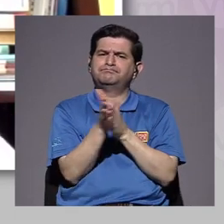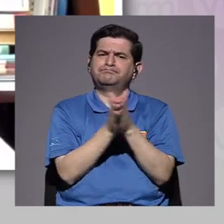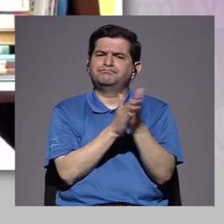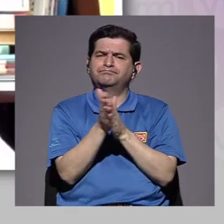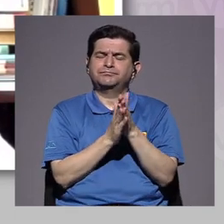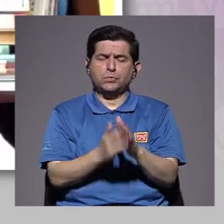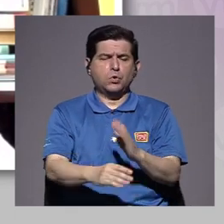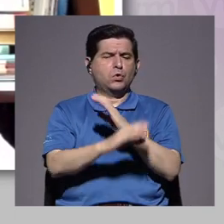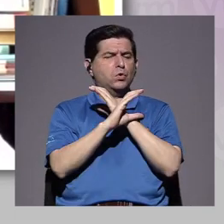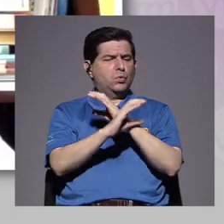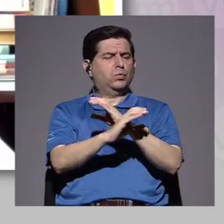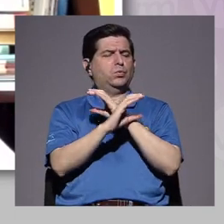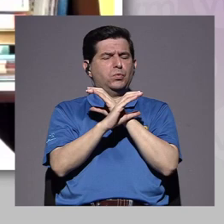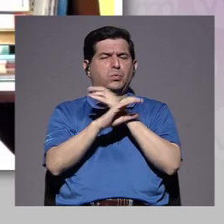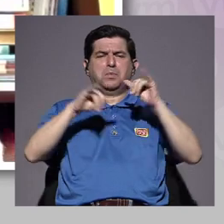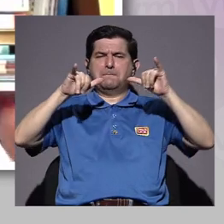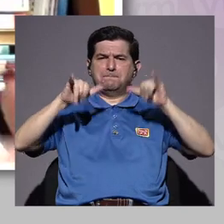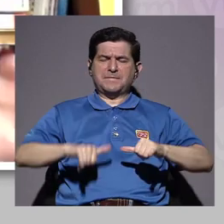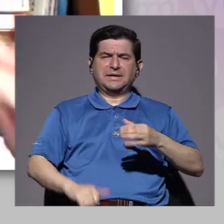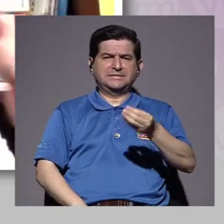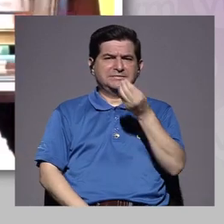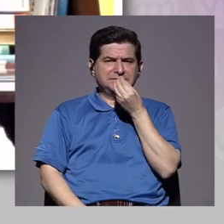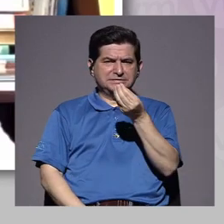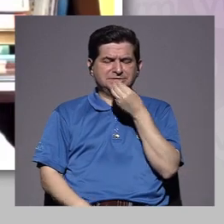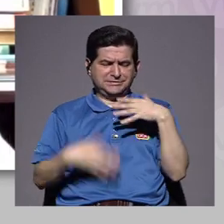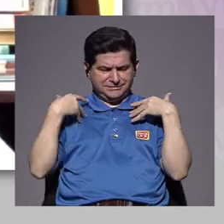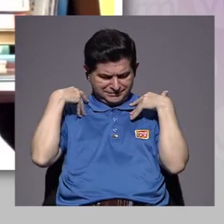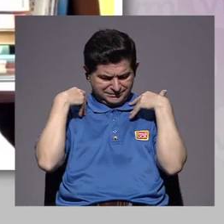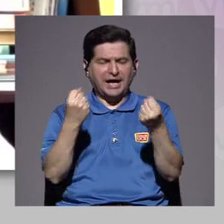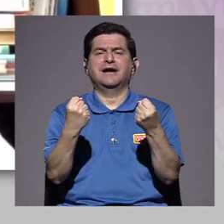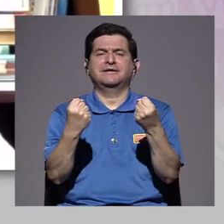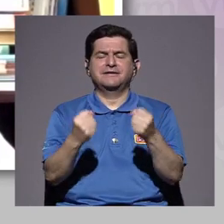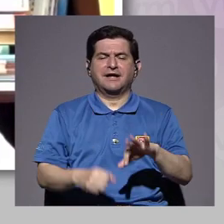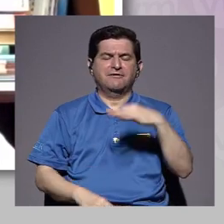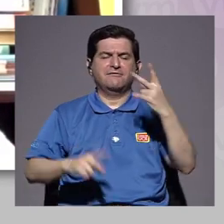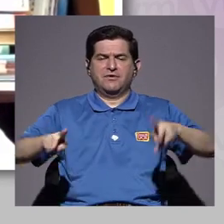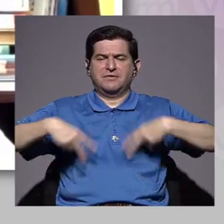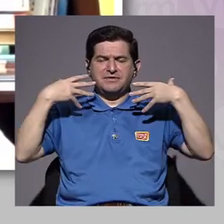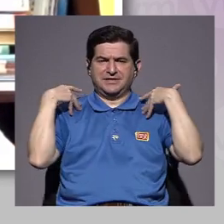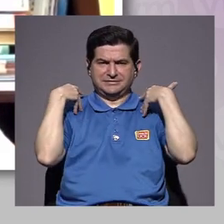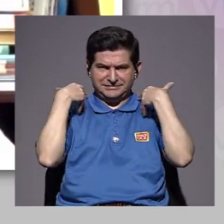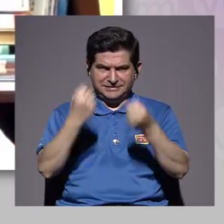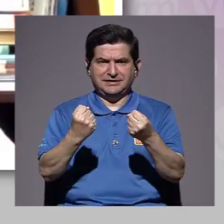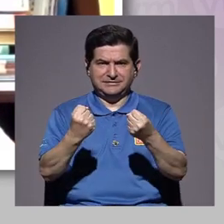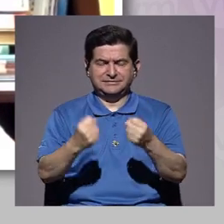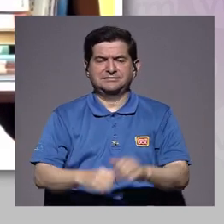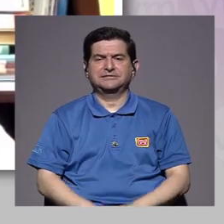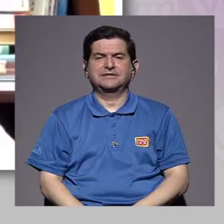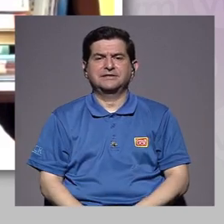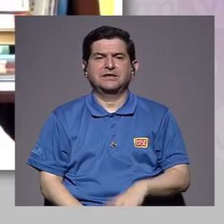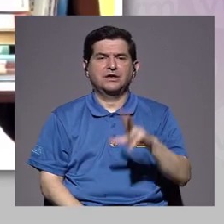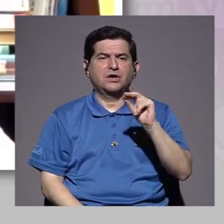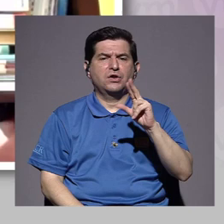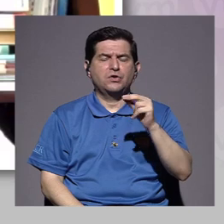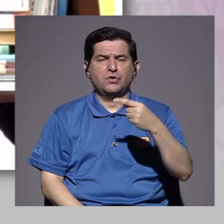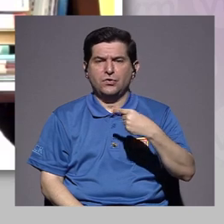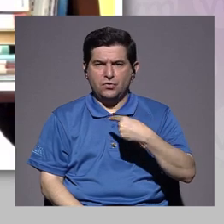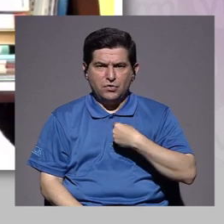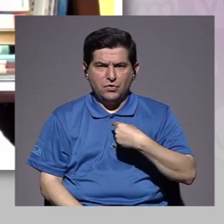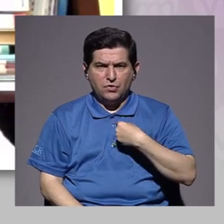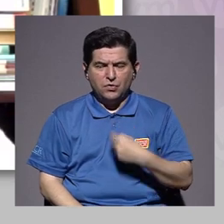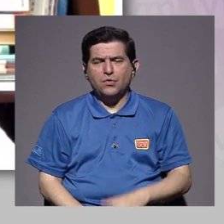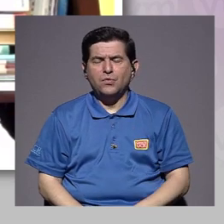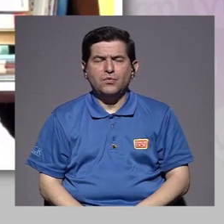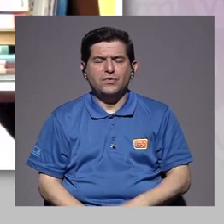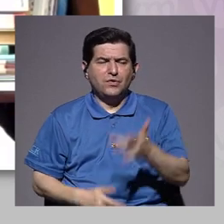aprovechar eso y cuidarme bastante y mantener una alimentación saludable y un estilo de vida saludable para no